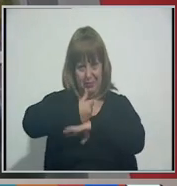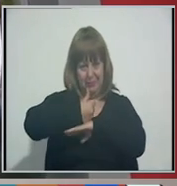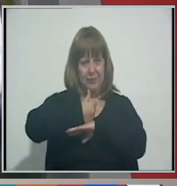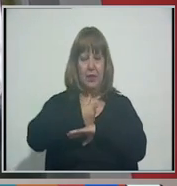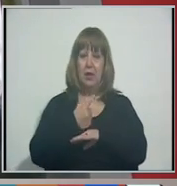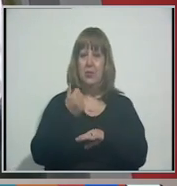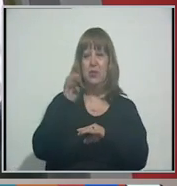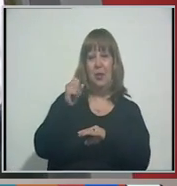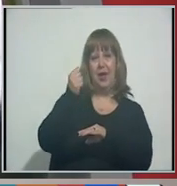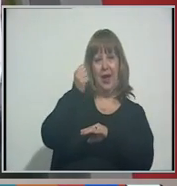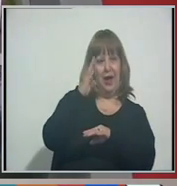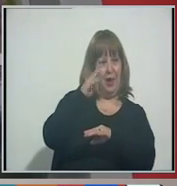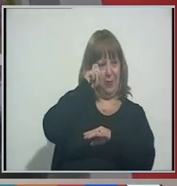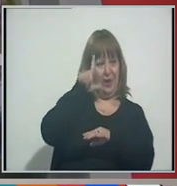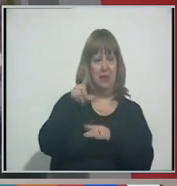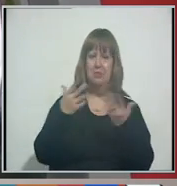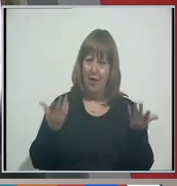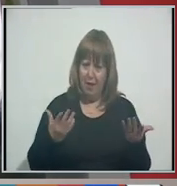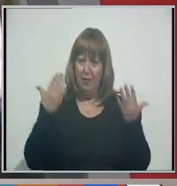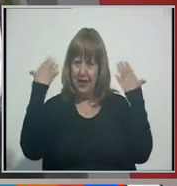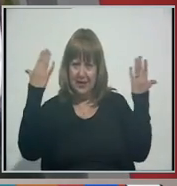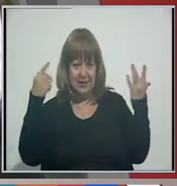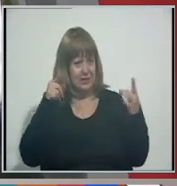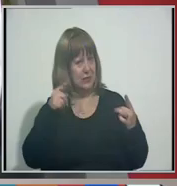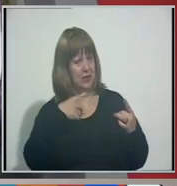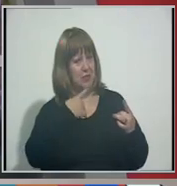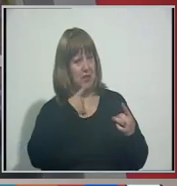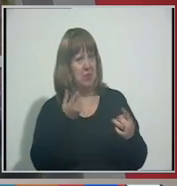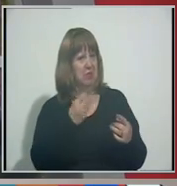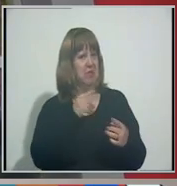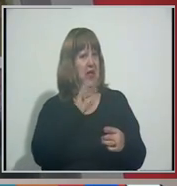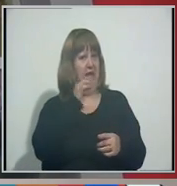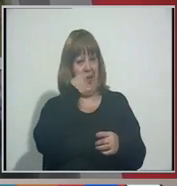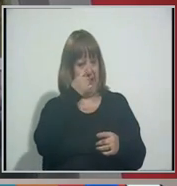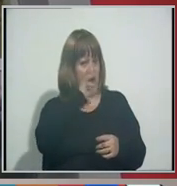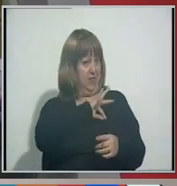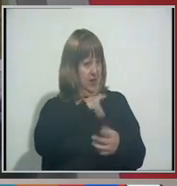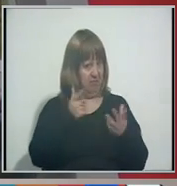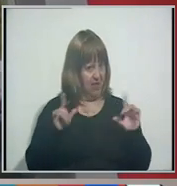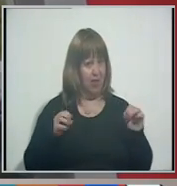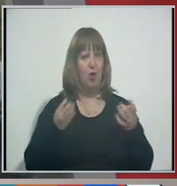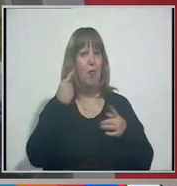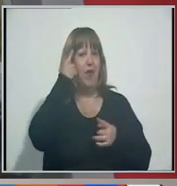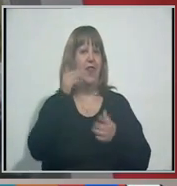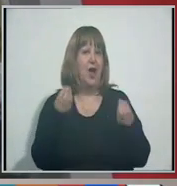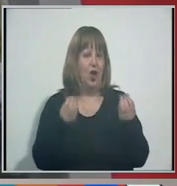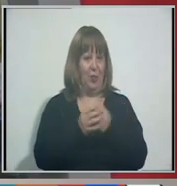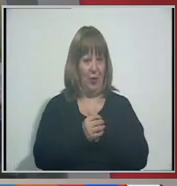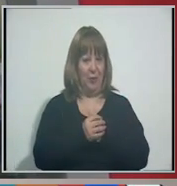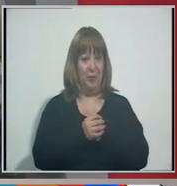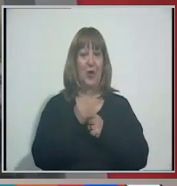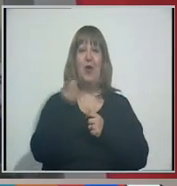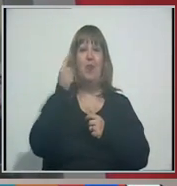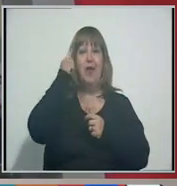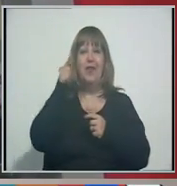verdad es maravilloso. Felicitaciones por lo que haces, porque es totalmente desinteresado. Primero, saber cómo surgió esto. Ahí estamos viendo imágenes de lo